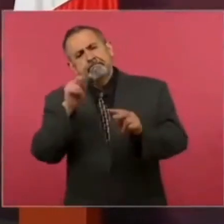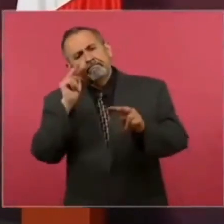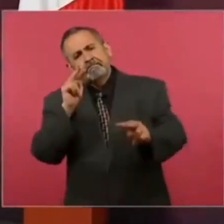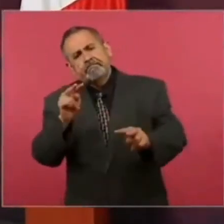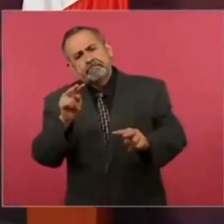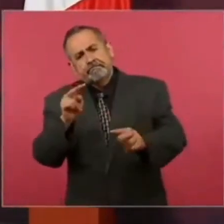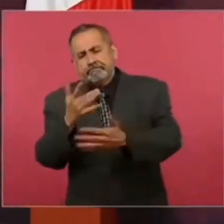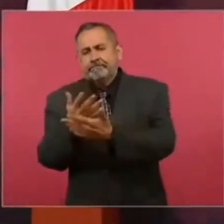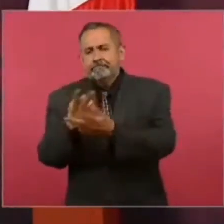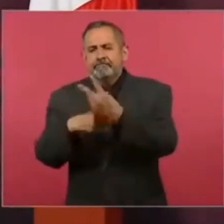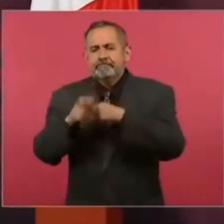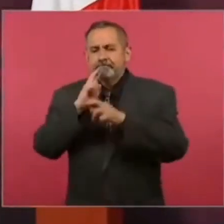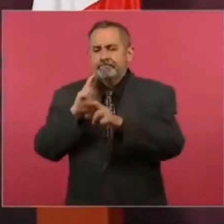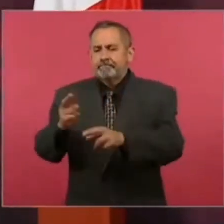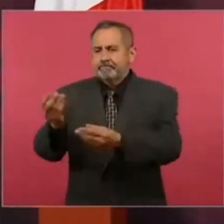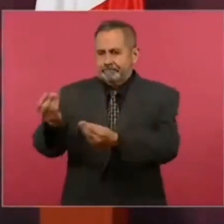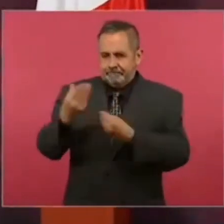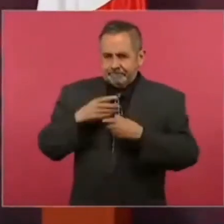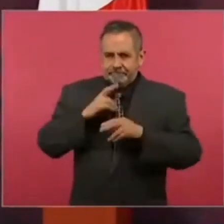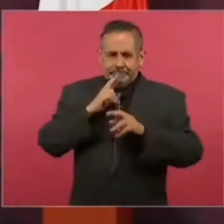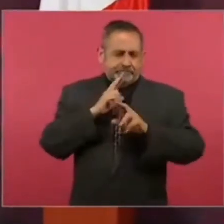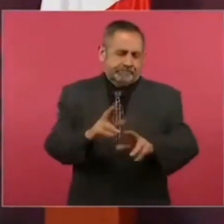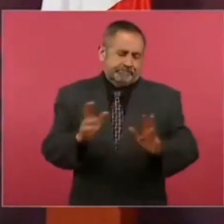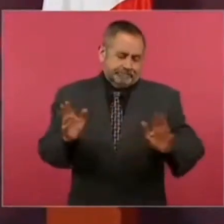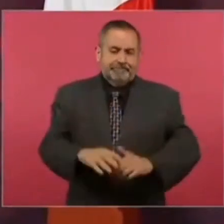y estamos esperando el reporte